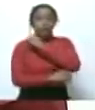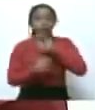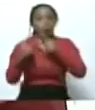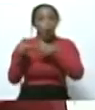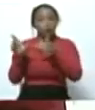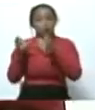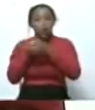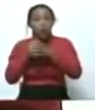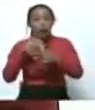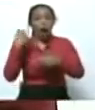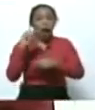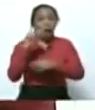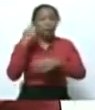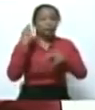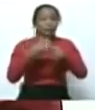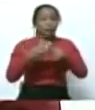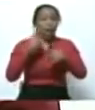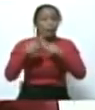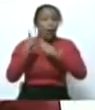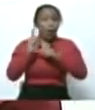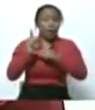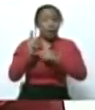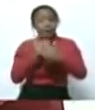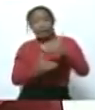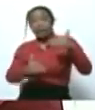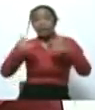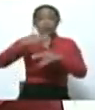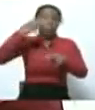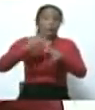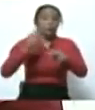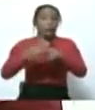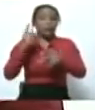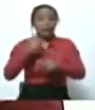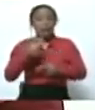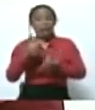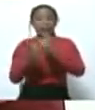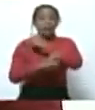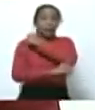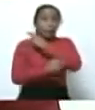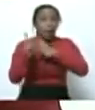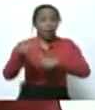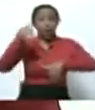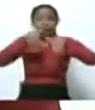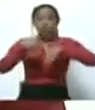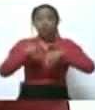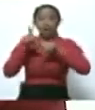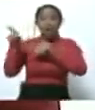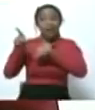tienen riesgo, pero este es altísimo riesgo, es inminente el fraude. Recuerda que ellos votan allá